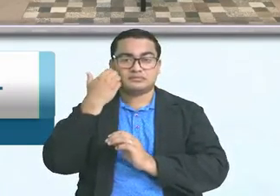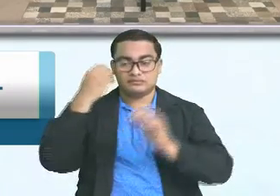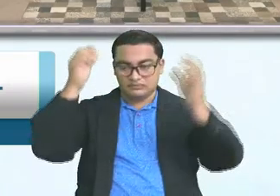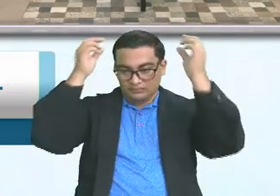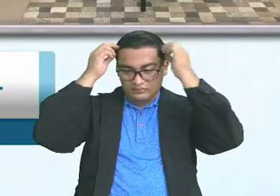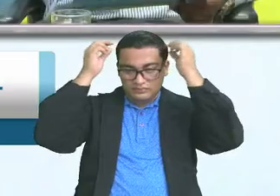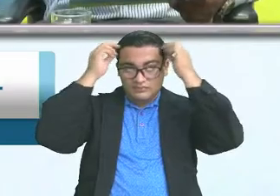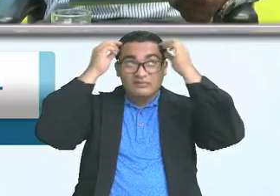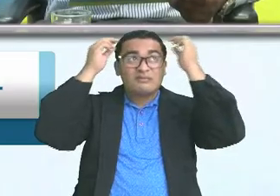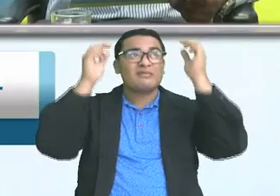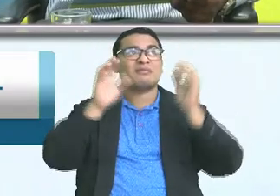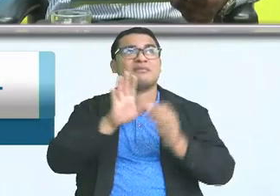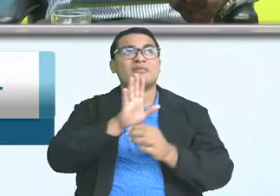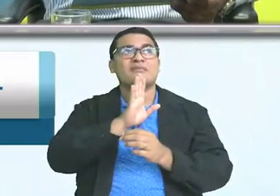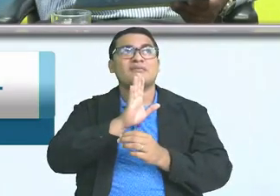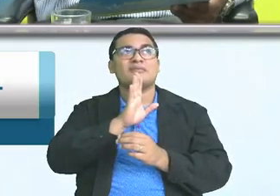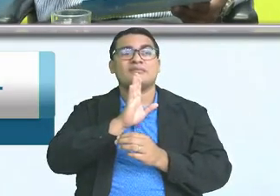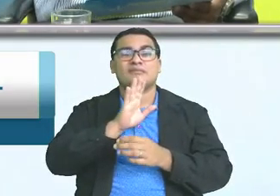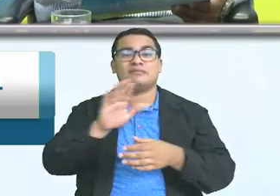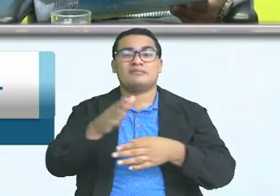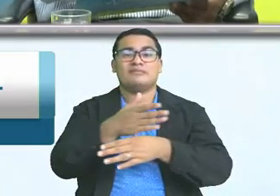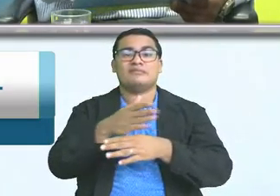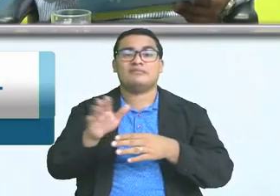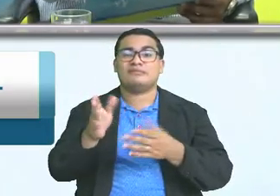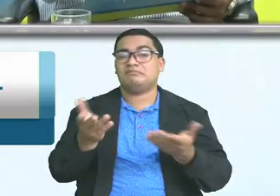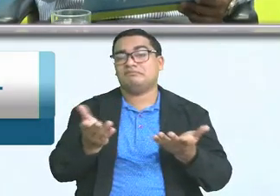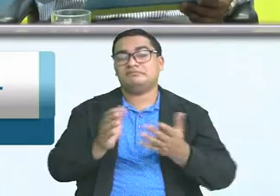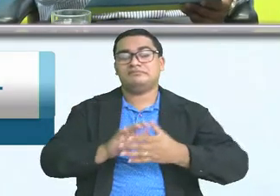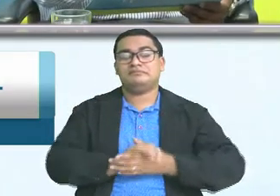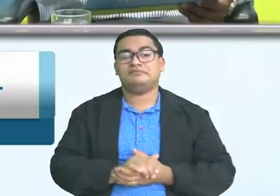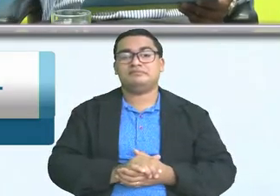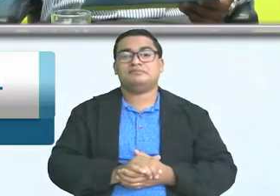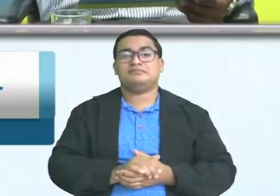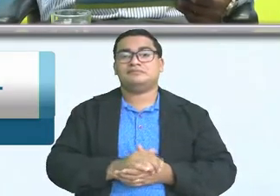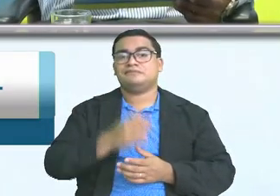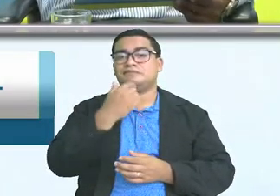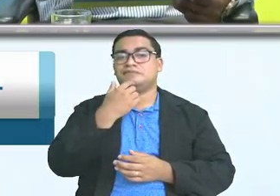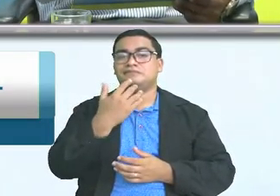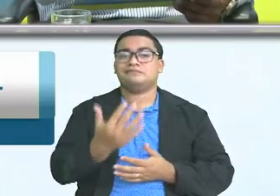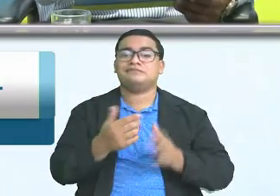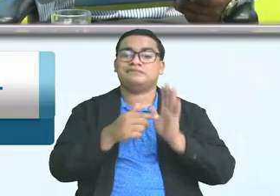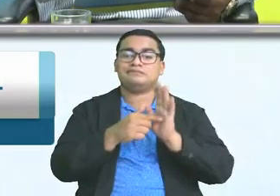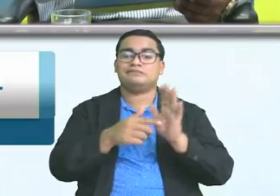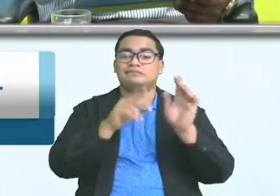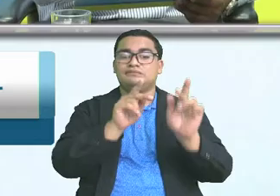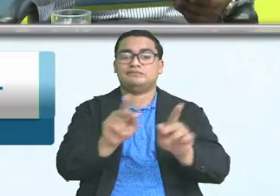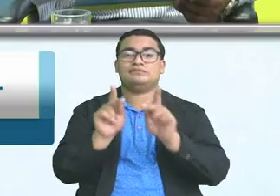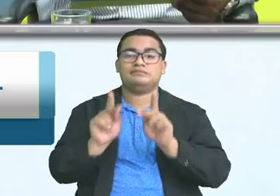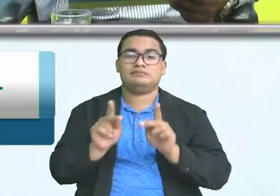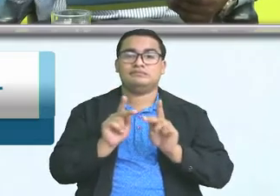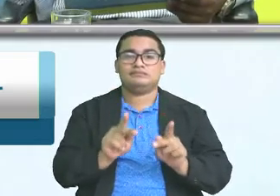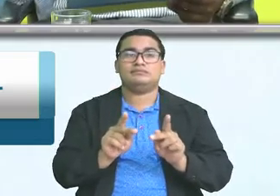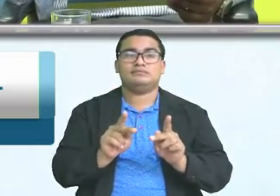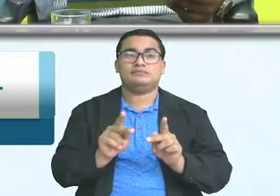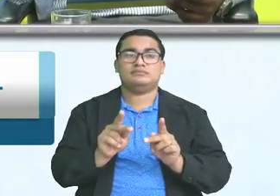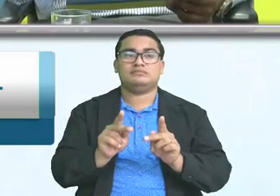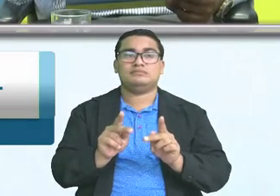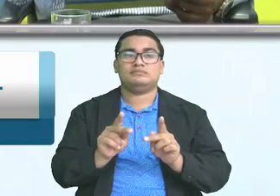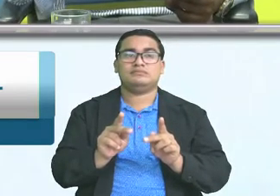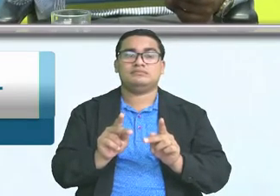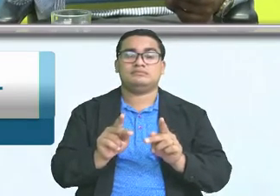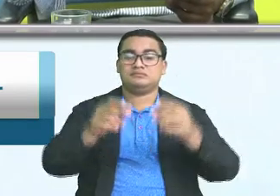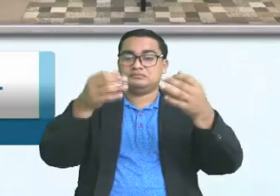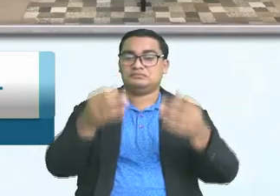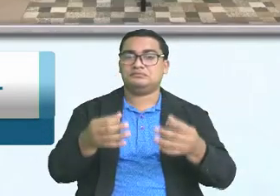adecuado, porque nos referimos a la isquémica y al derrame en sí. Así es. ¿Por qué de repente esos pacientes están prácticamente